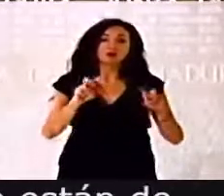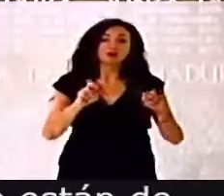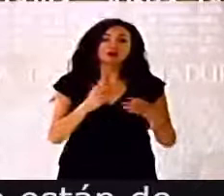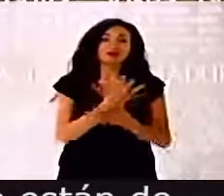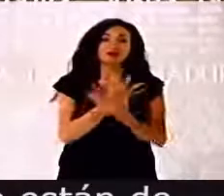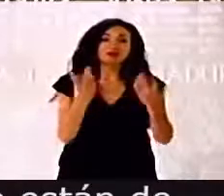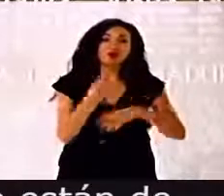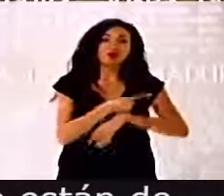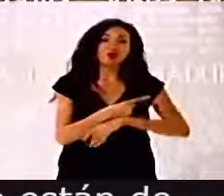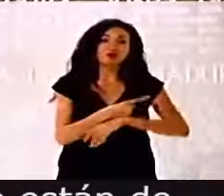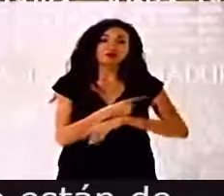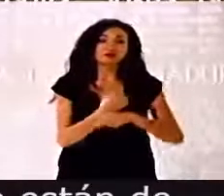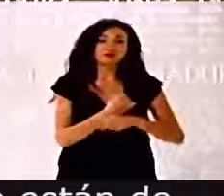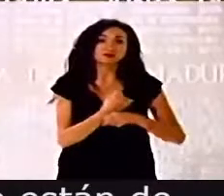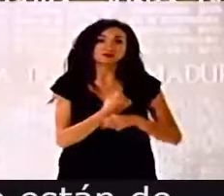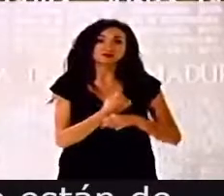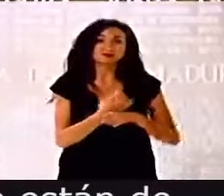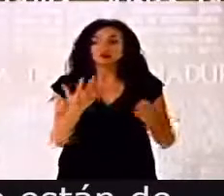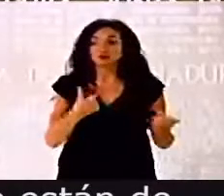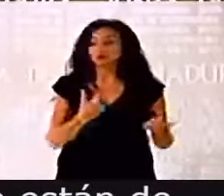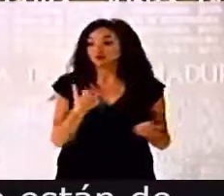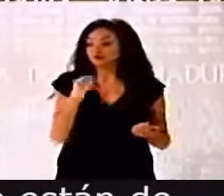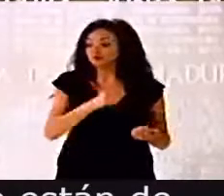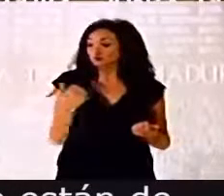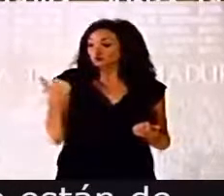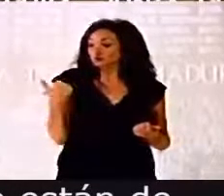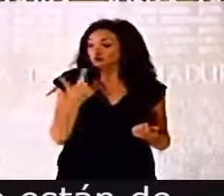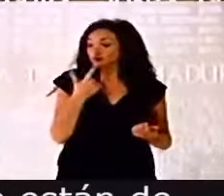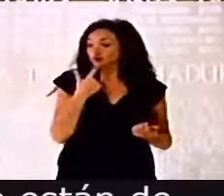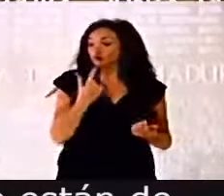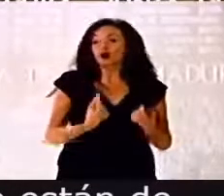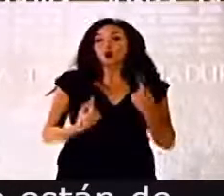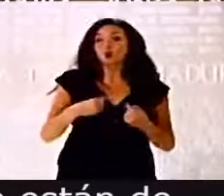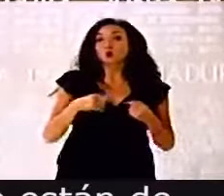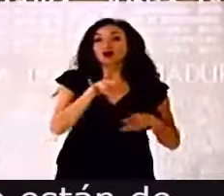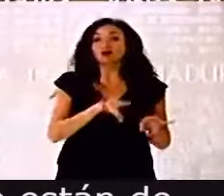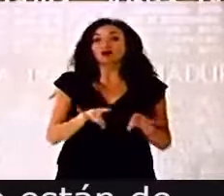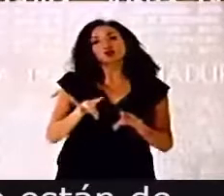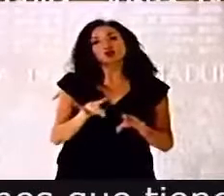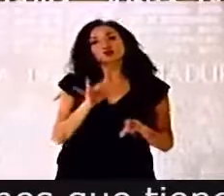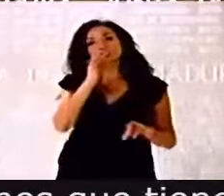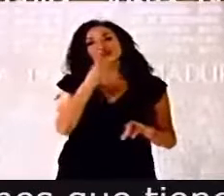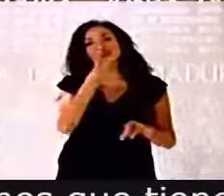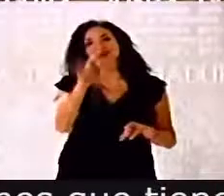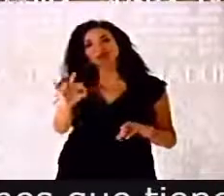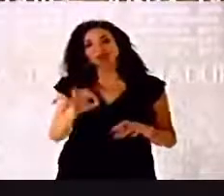Y entonces, como dije la semana pasada, hay regiones que todavía tienen 20.